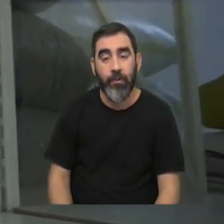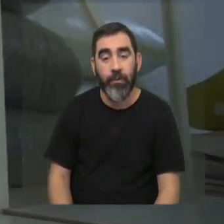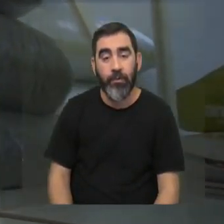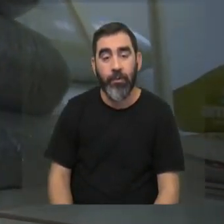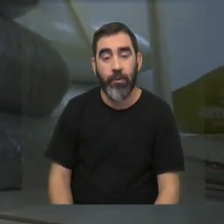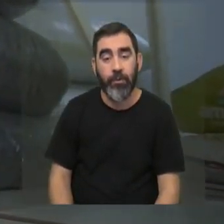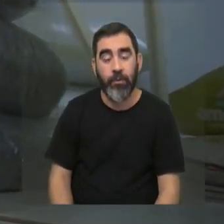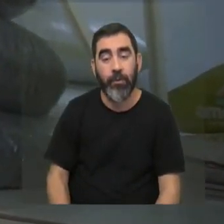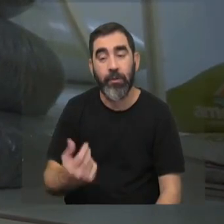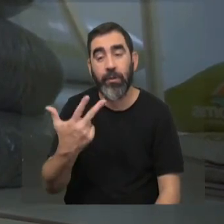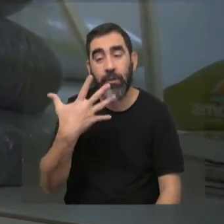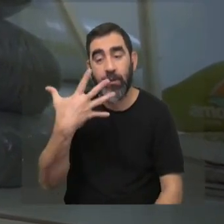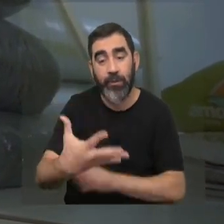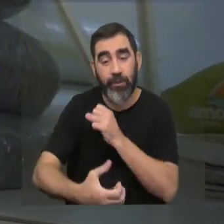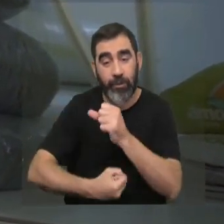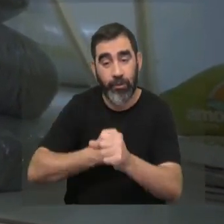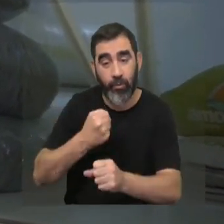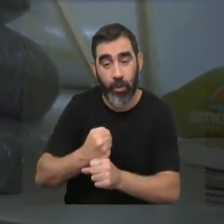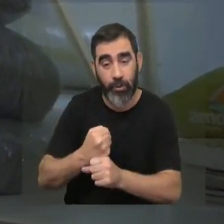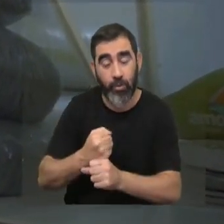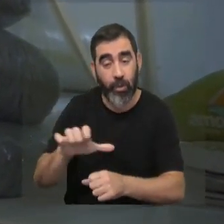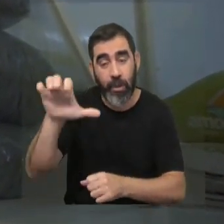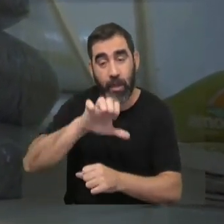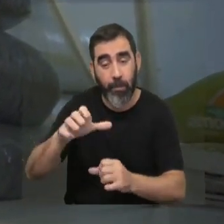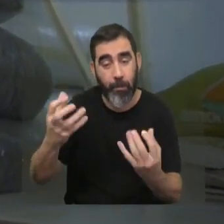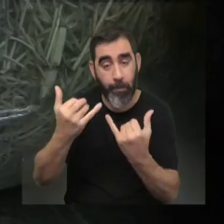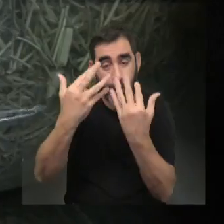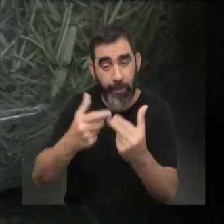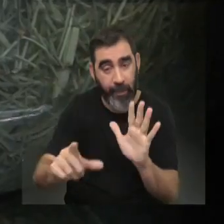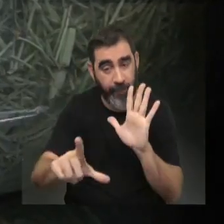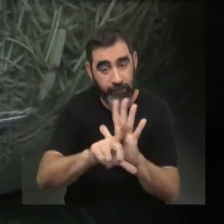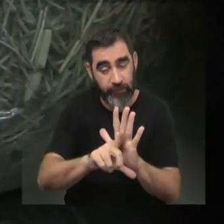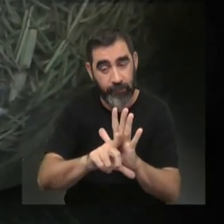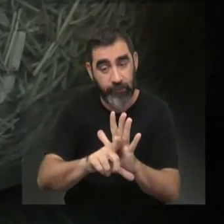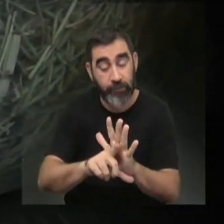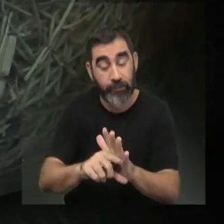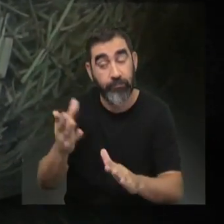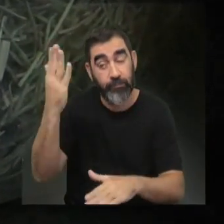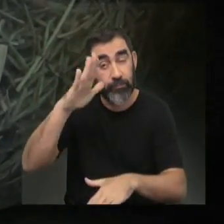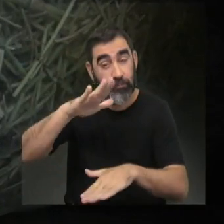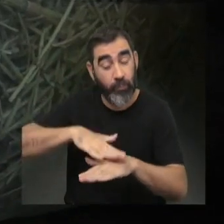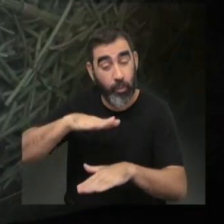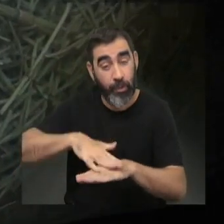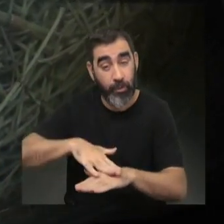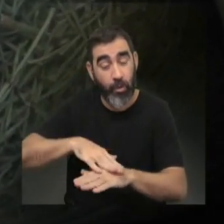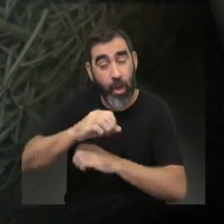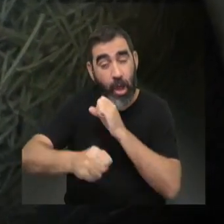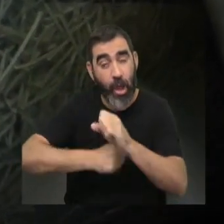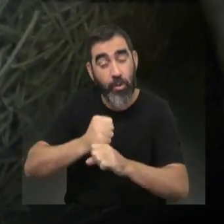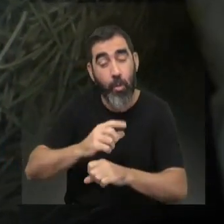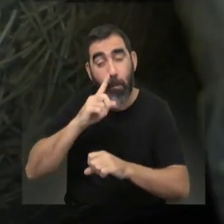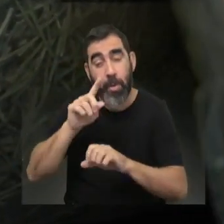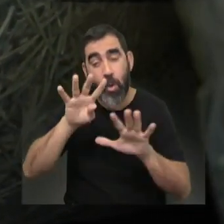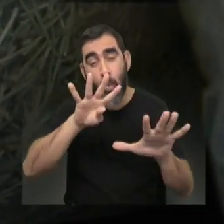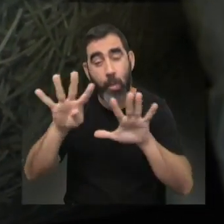Ya hace 35 años, después de que tenemos la empresa formada legalmente, y en ese momento, después en el año